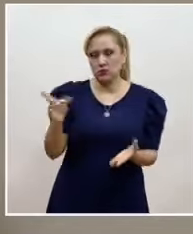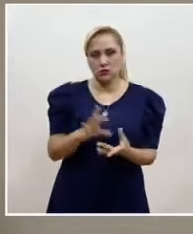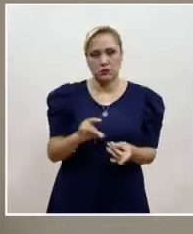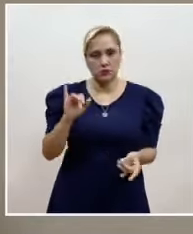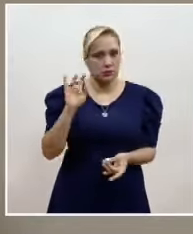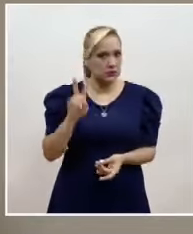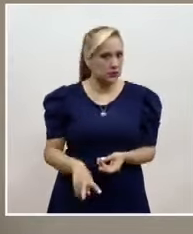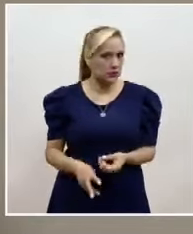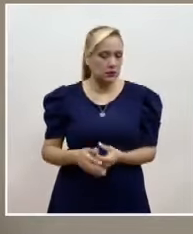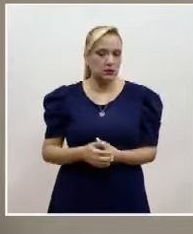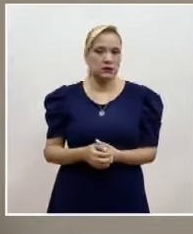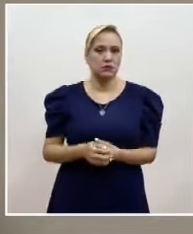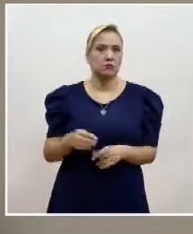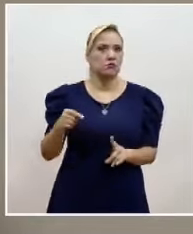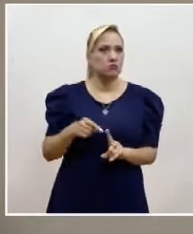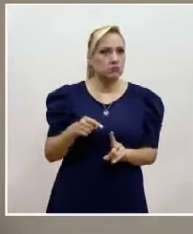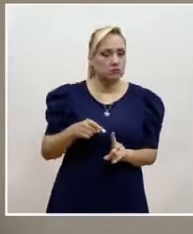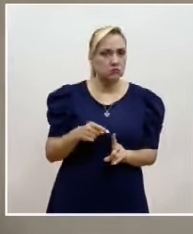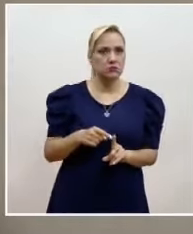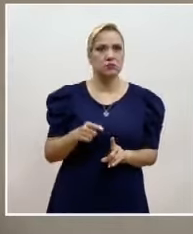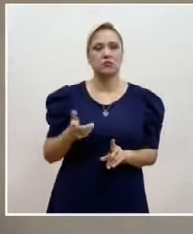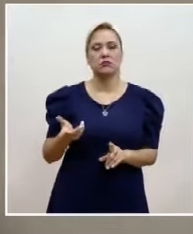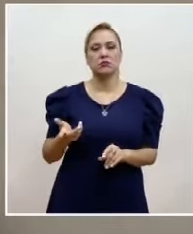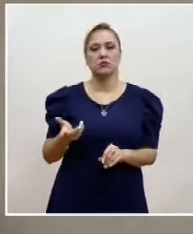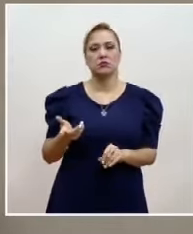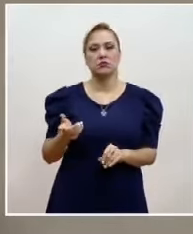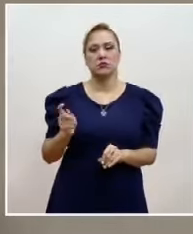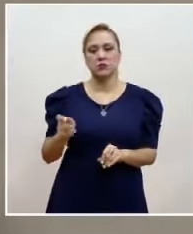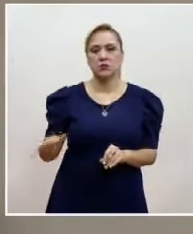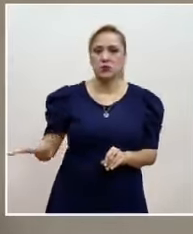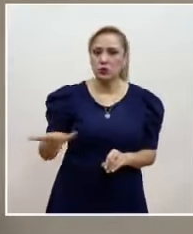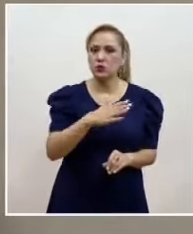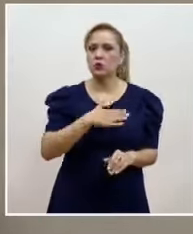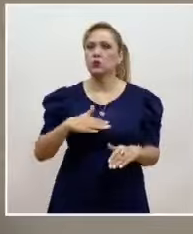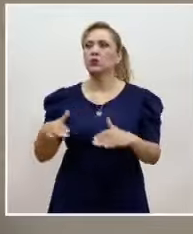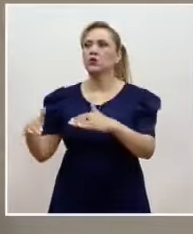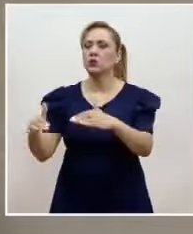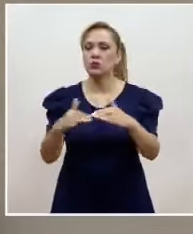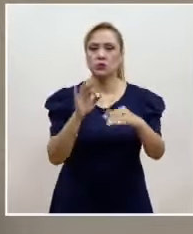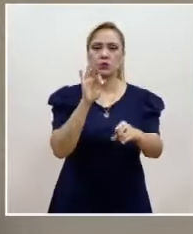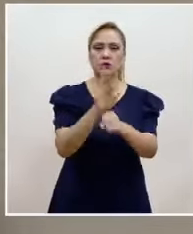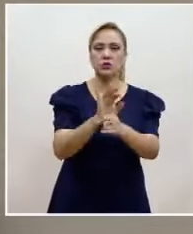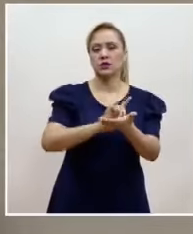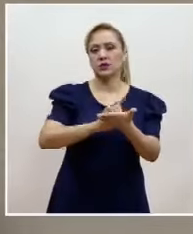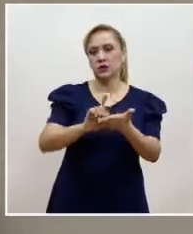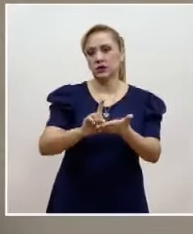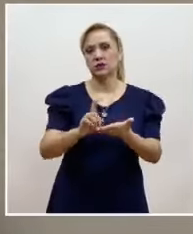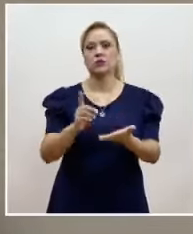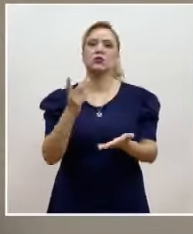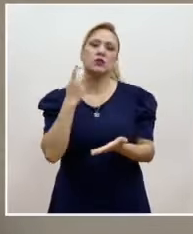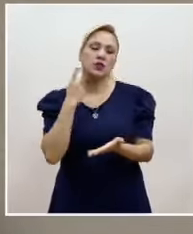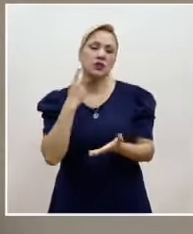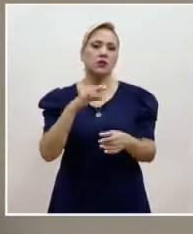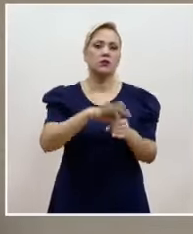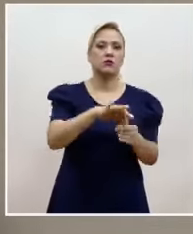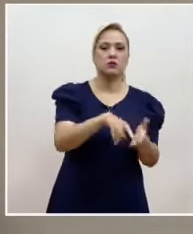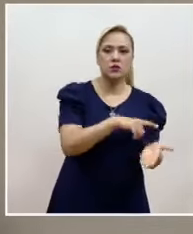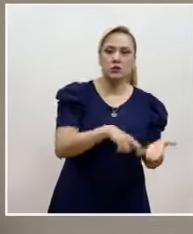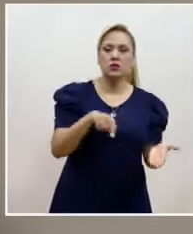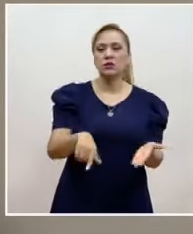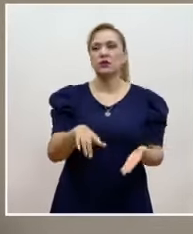que de manera directa la justicia digital en la democracia implica la protección de derechos político-electorales y tiene la